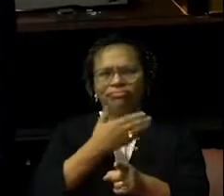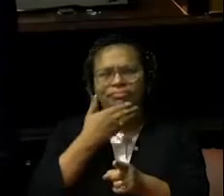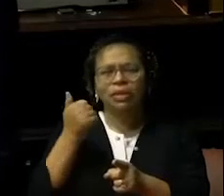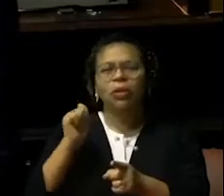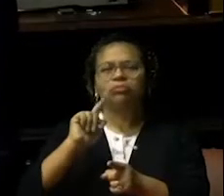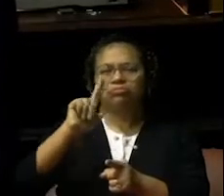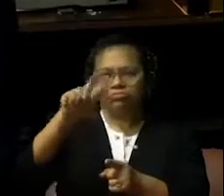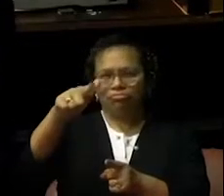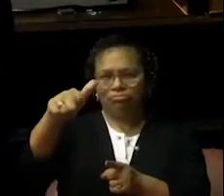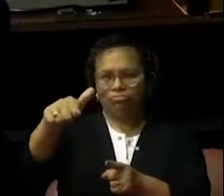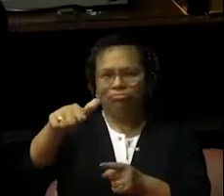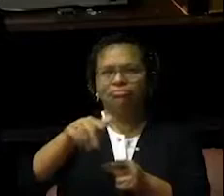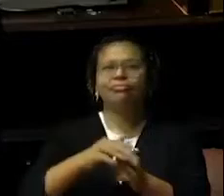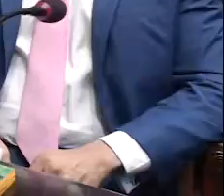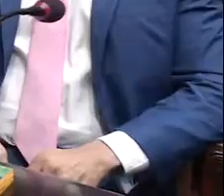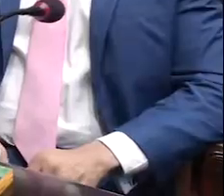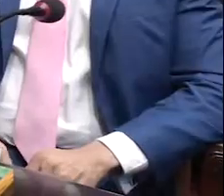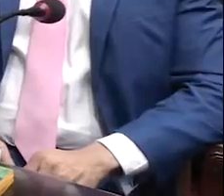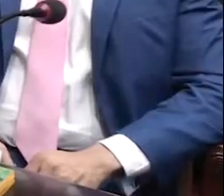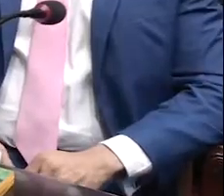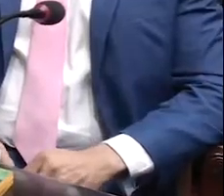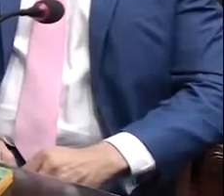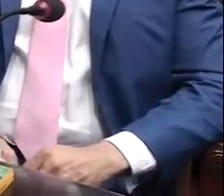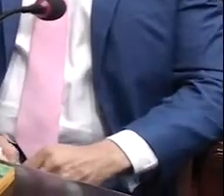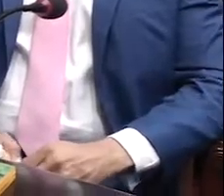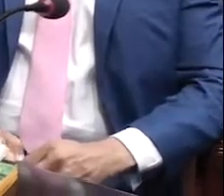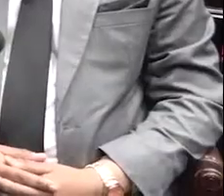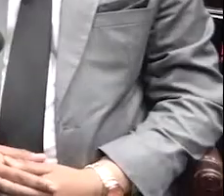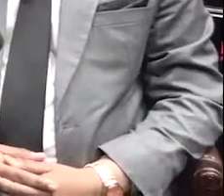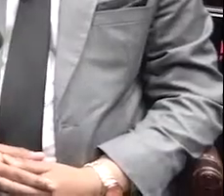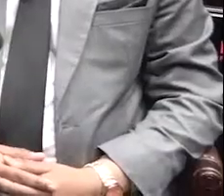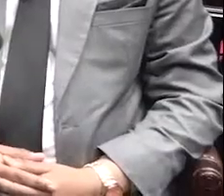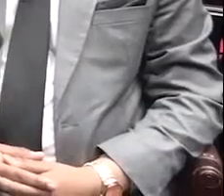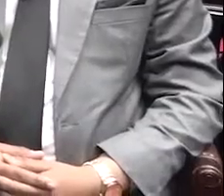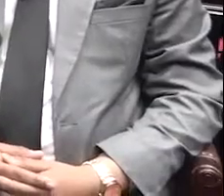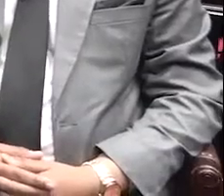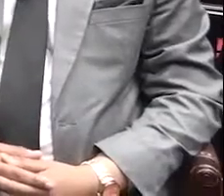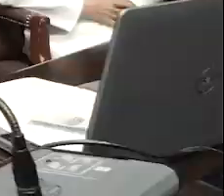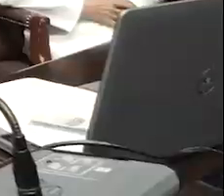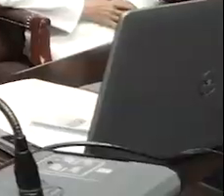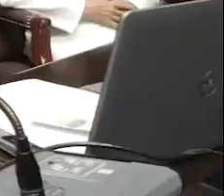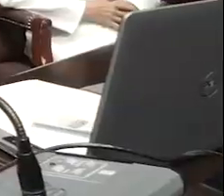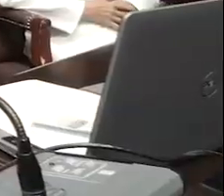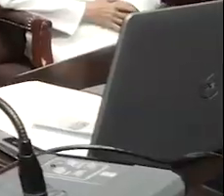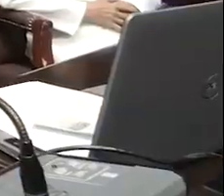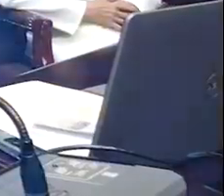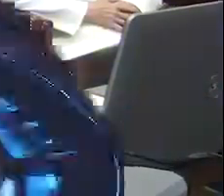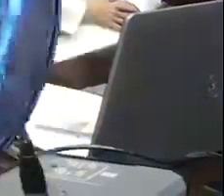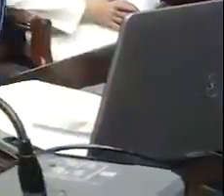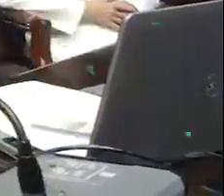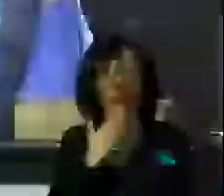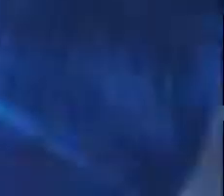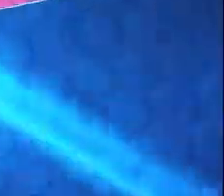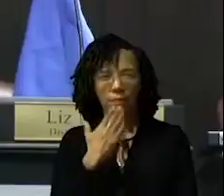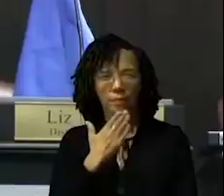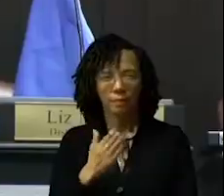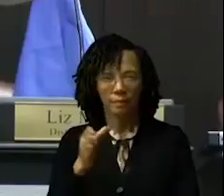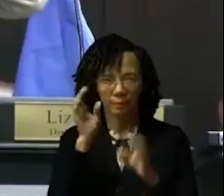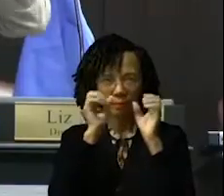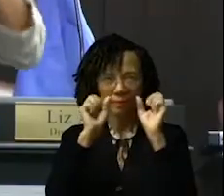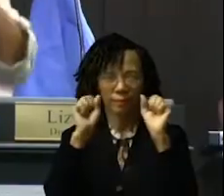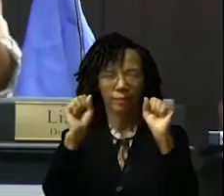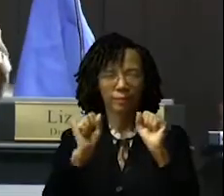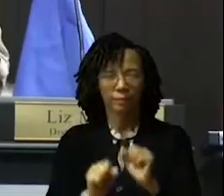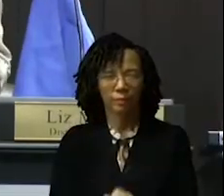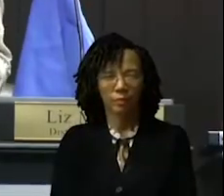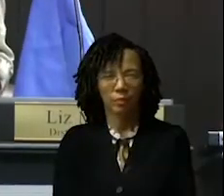Zorrilla, vocero del Bloque Renovador Liberal, felicitó a sus colegas diputados por su responsabilidad y arduo trabajo.